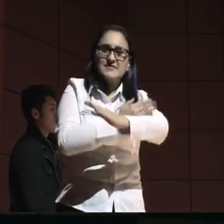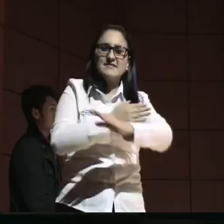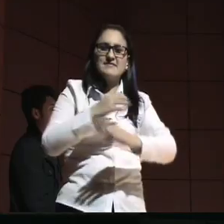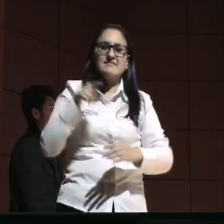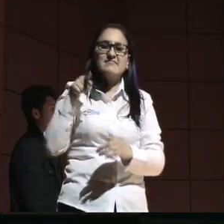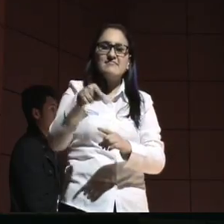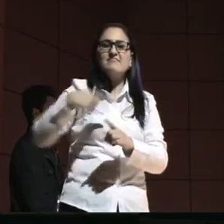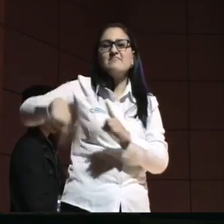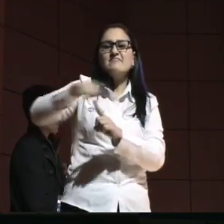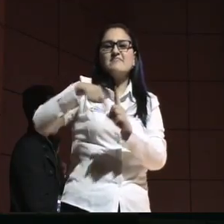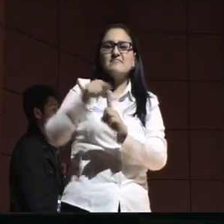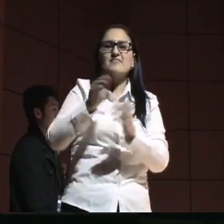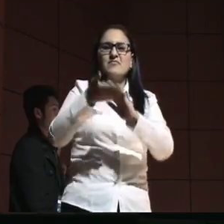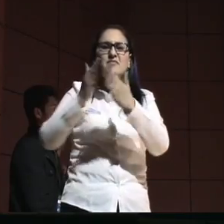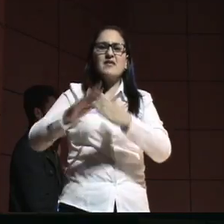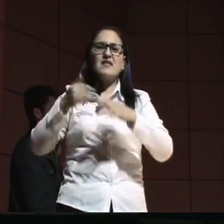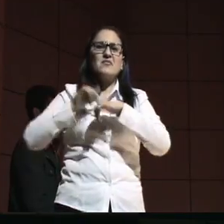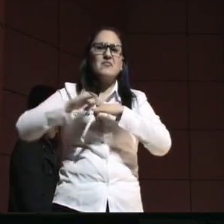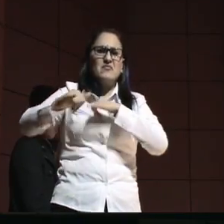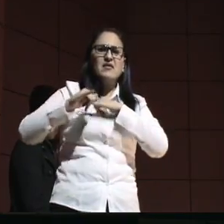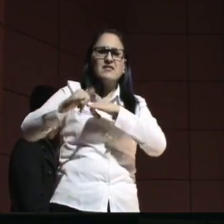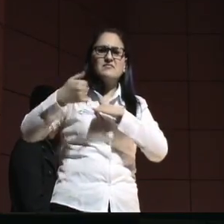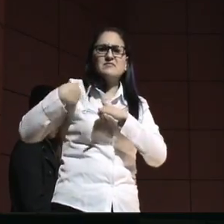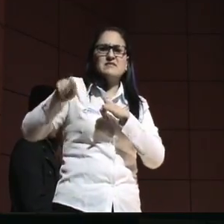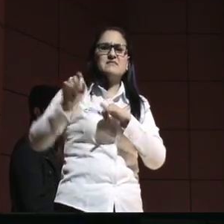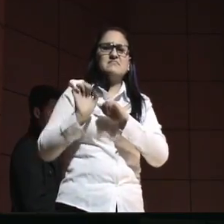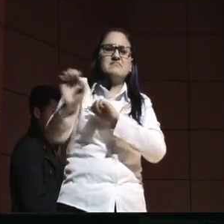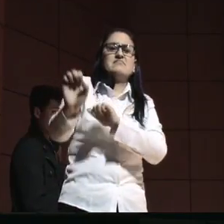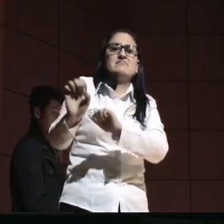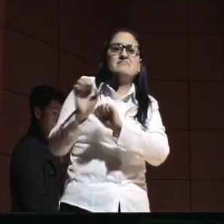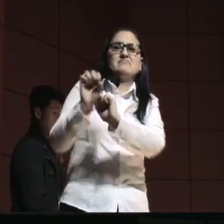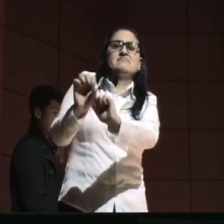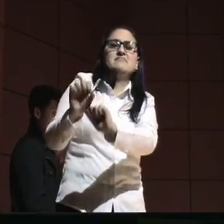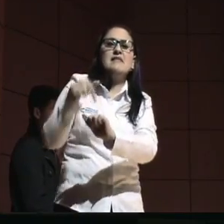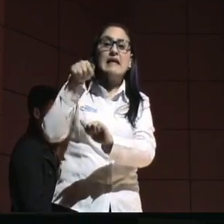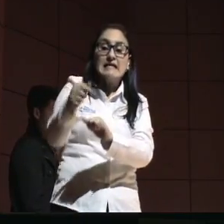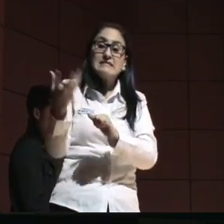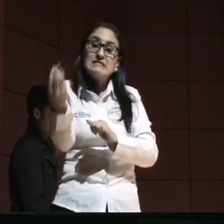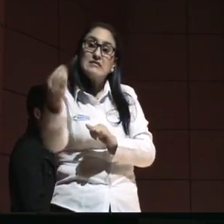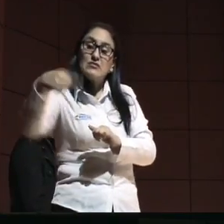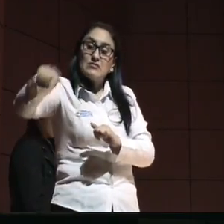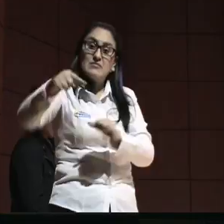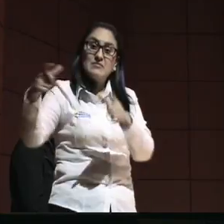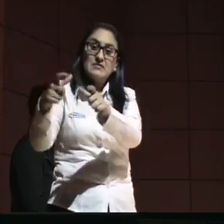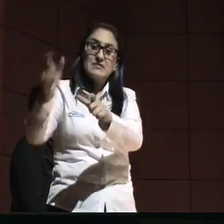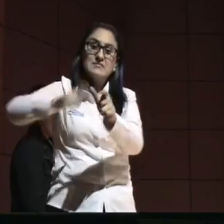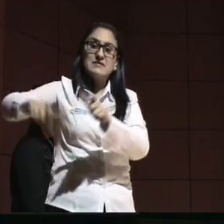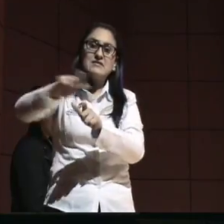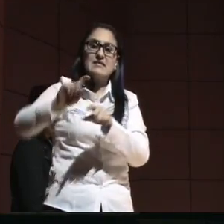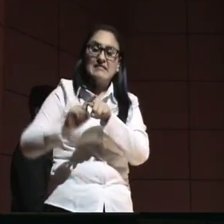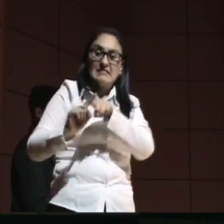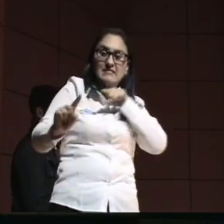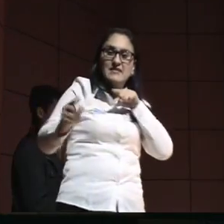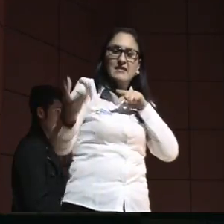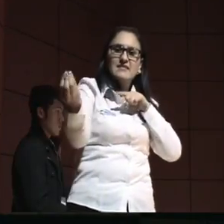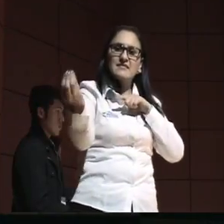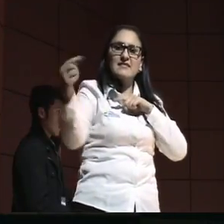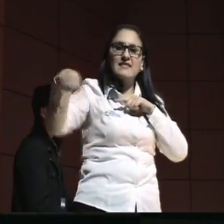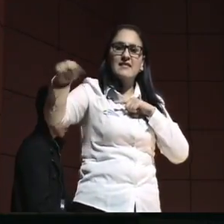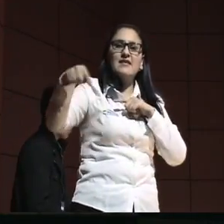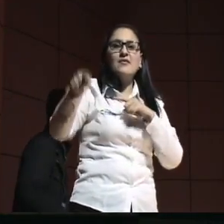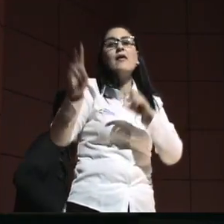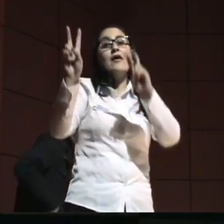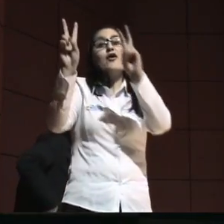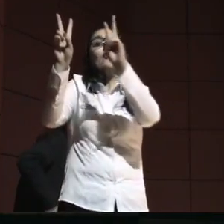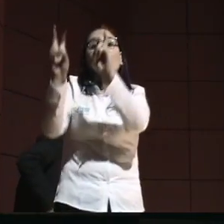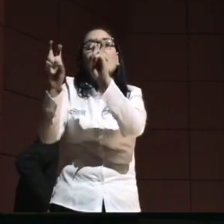posibles, cuerpos otros, que más bien su tendencia es a normalizar a ese grupo de personas que han denominado como,